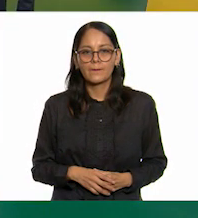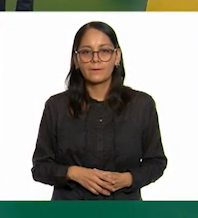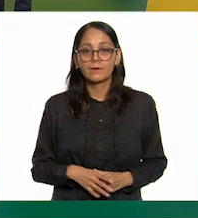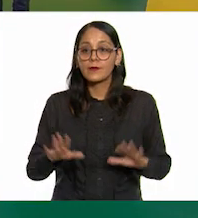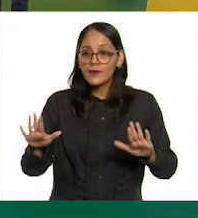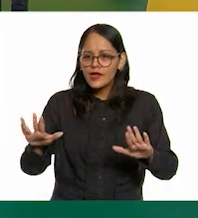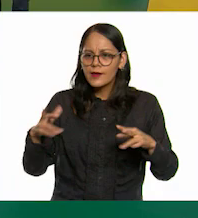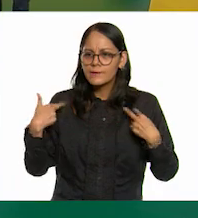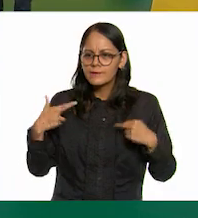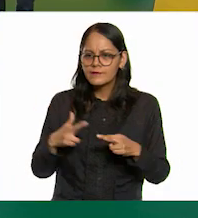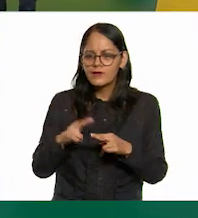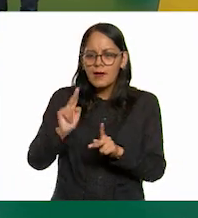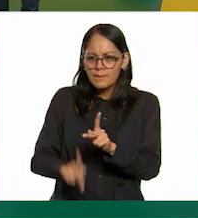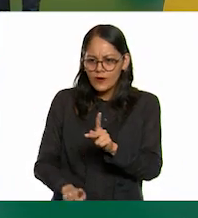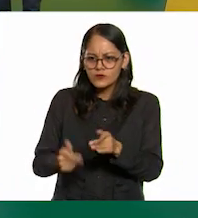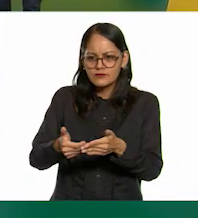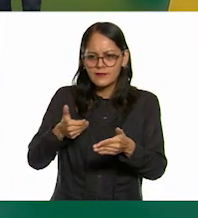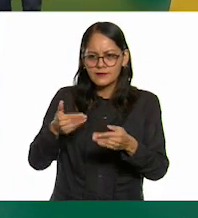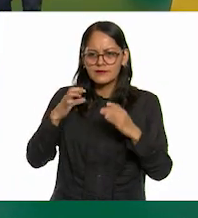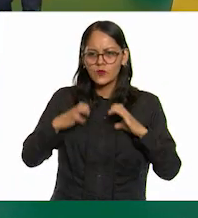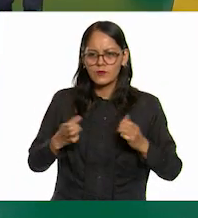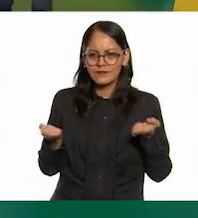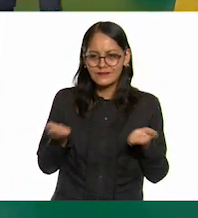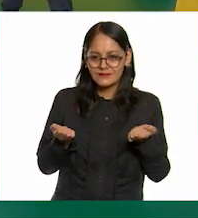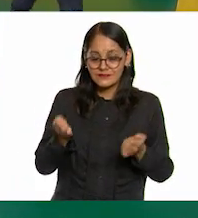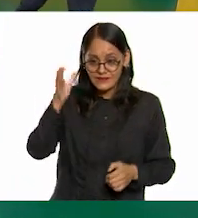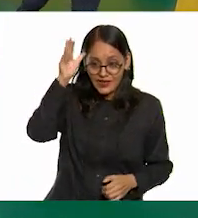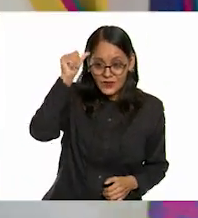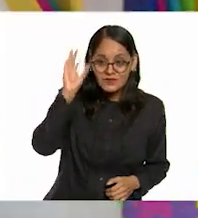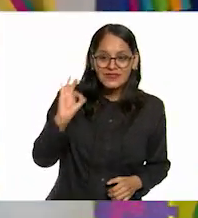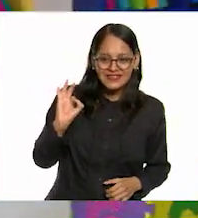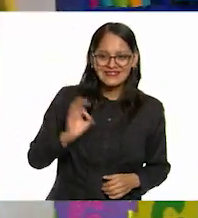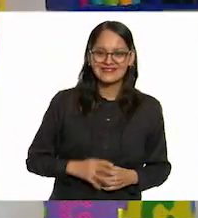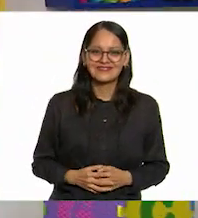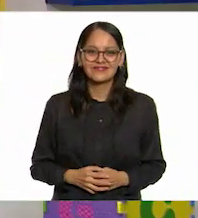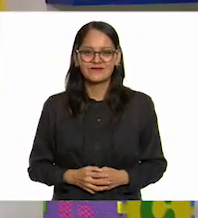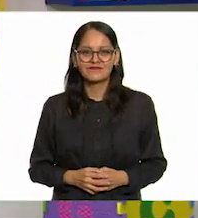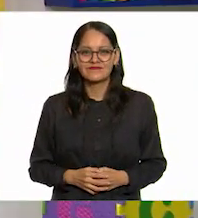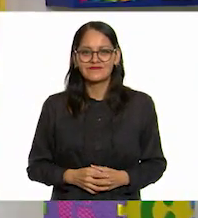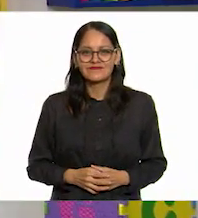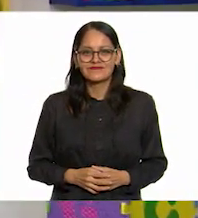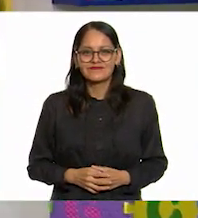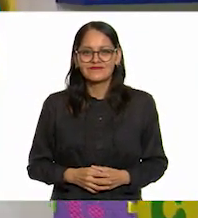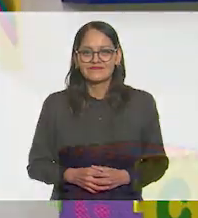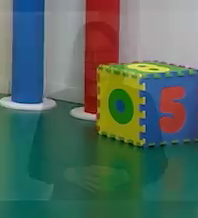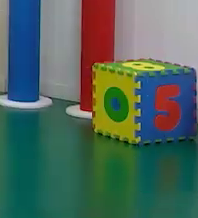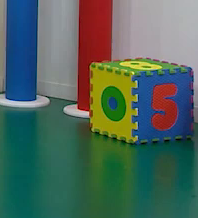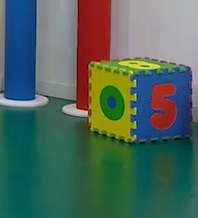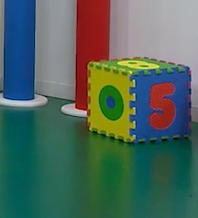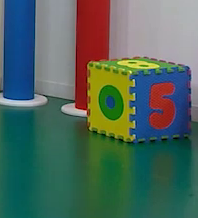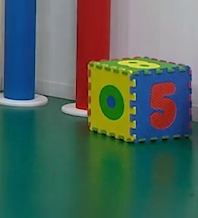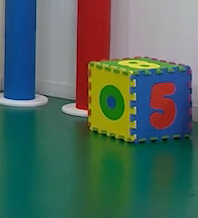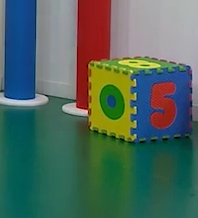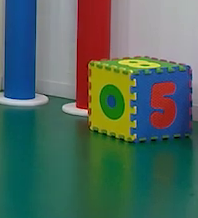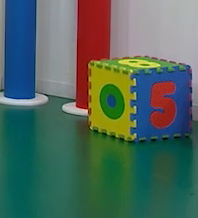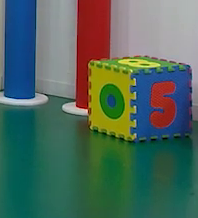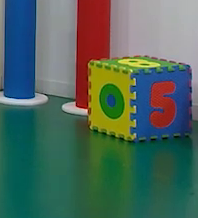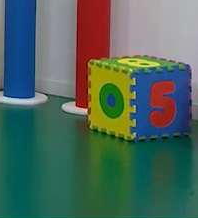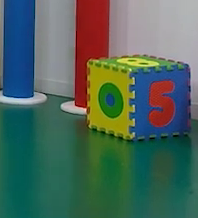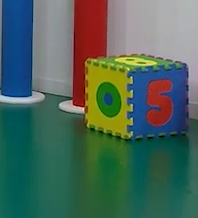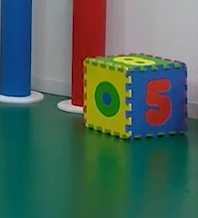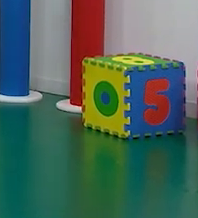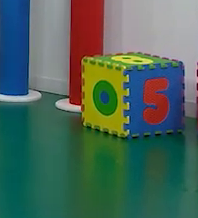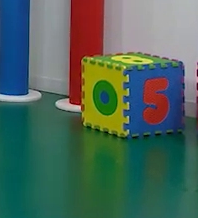Bye. Maestra, vamos a hacer una pausa activa antes. Excelente. ¿No? ¿Les parece? Sí. Ah, muy bien. El asco nos sí. protege. Ah, perfecto. El asco